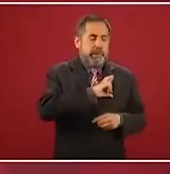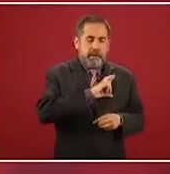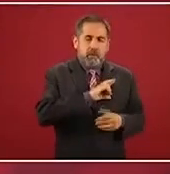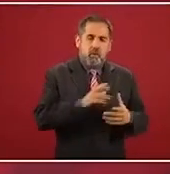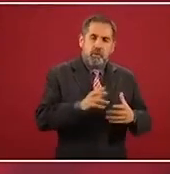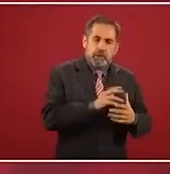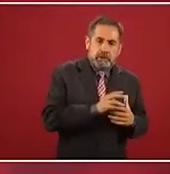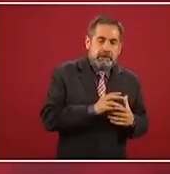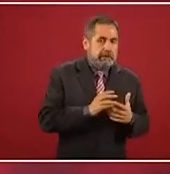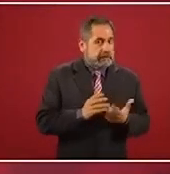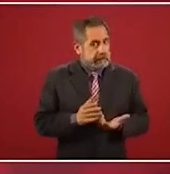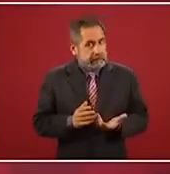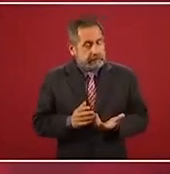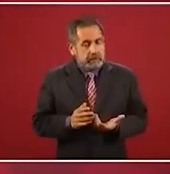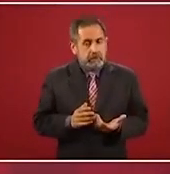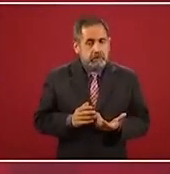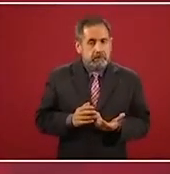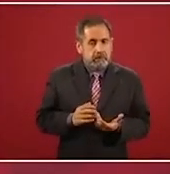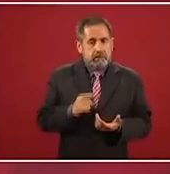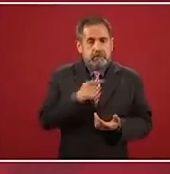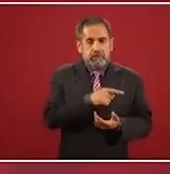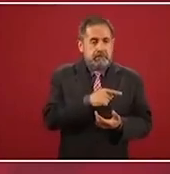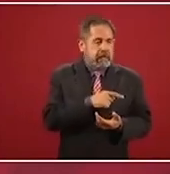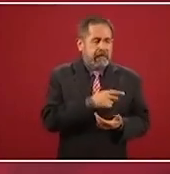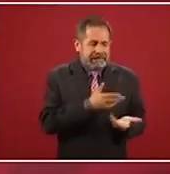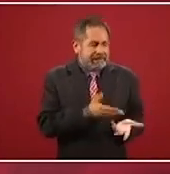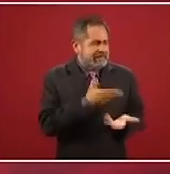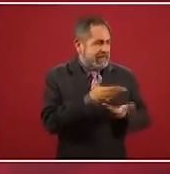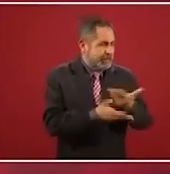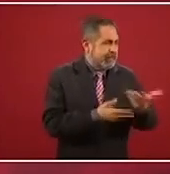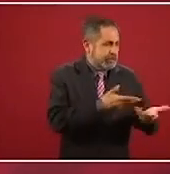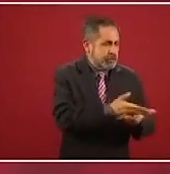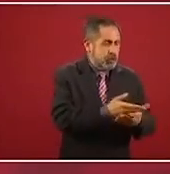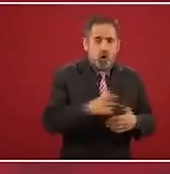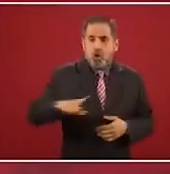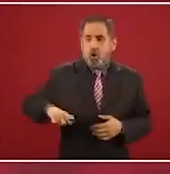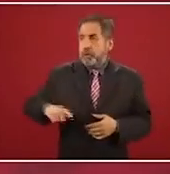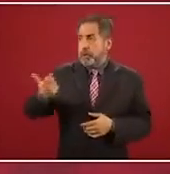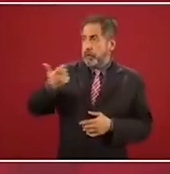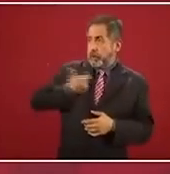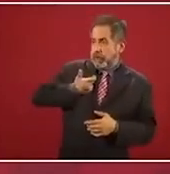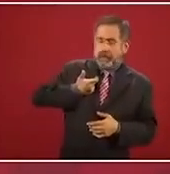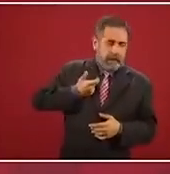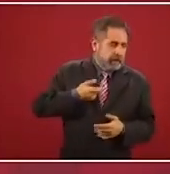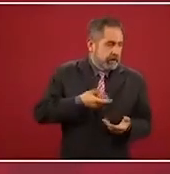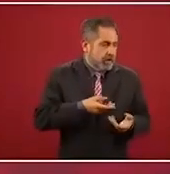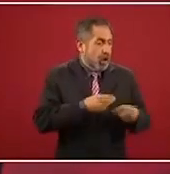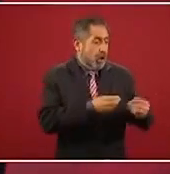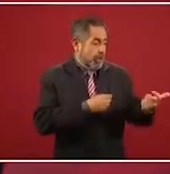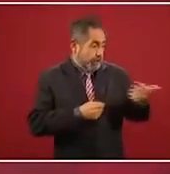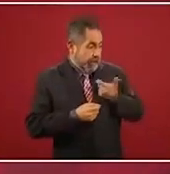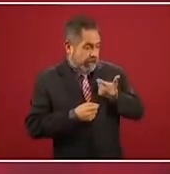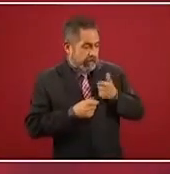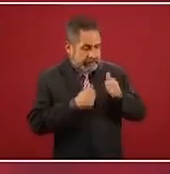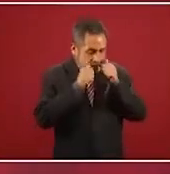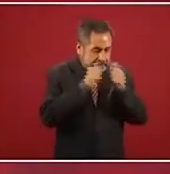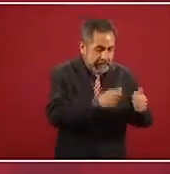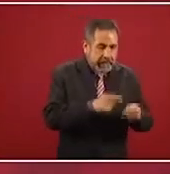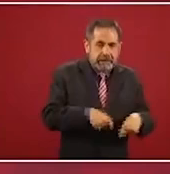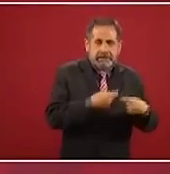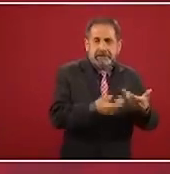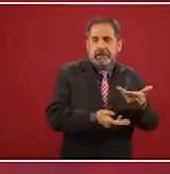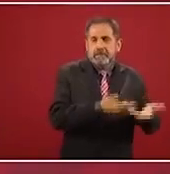Pues se da el servicio al que tiene para pagar el servicio.